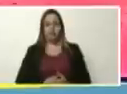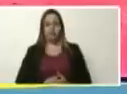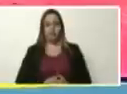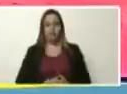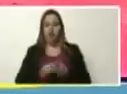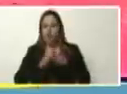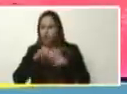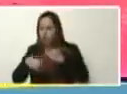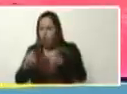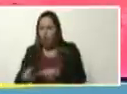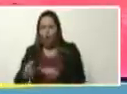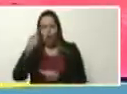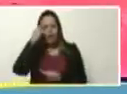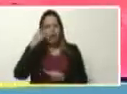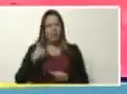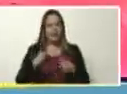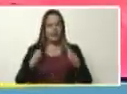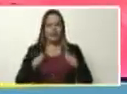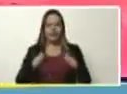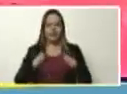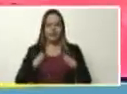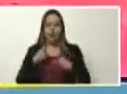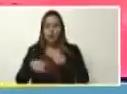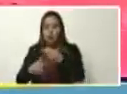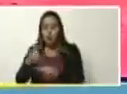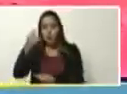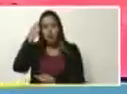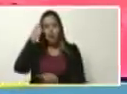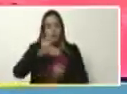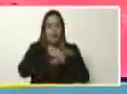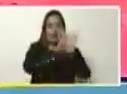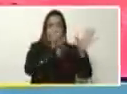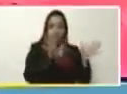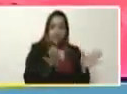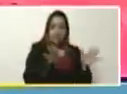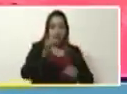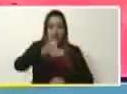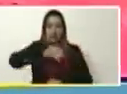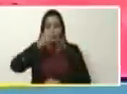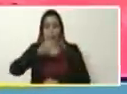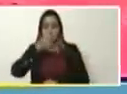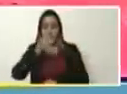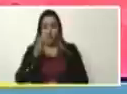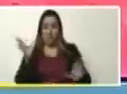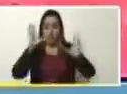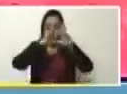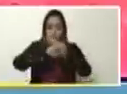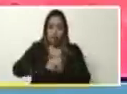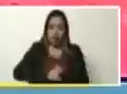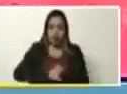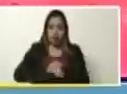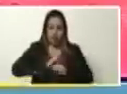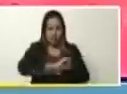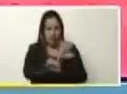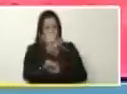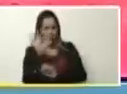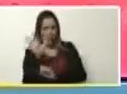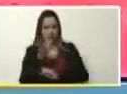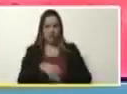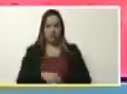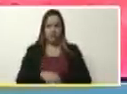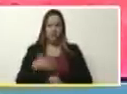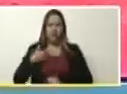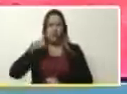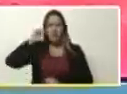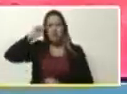Todos los días de mi vida, todos los días, en la mañana, en la tarde, en la noche, en la madrugada,